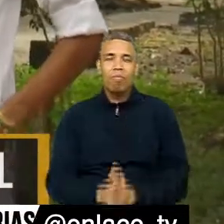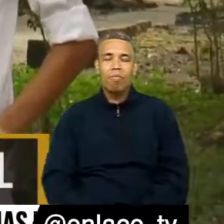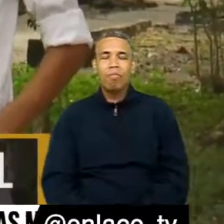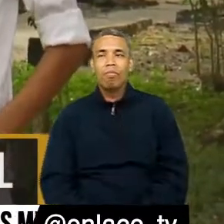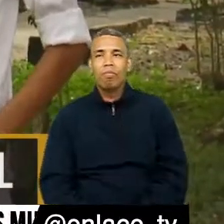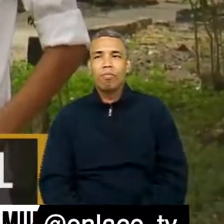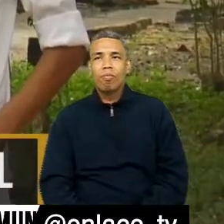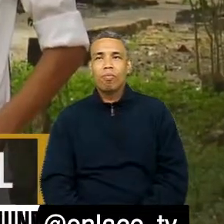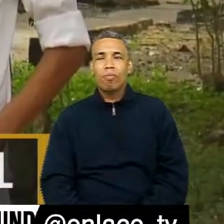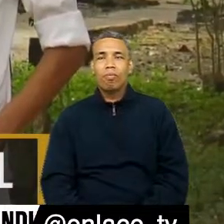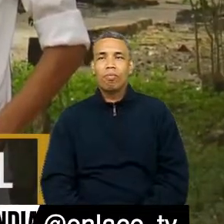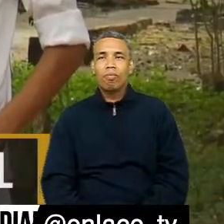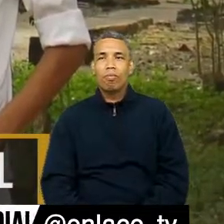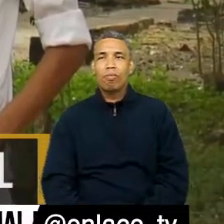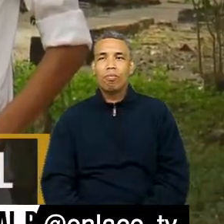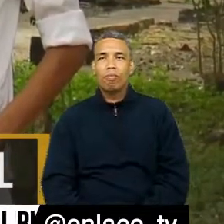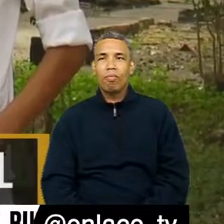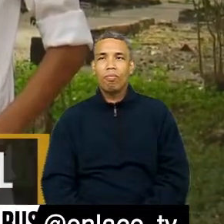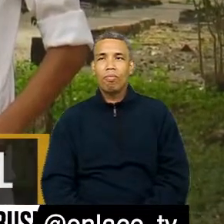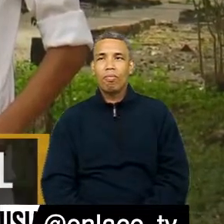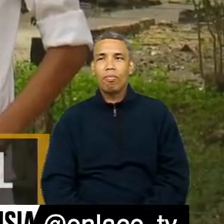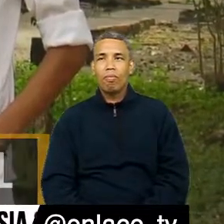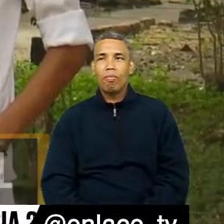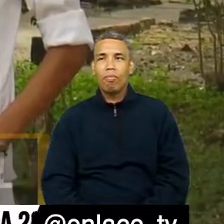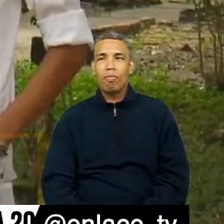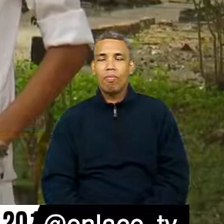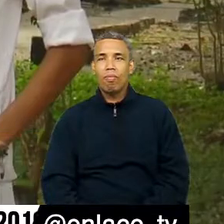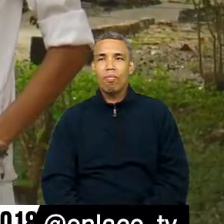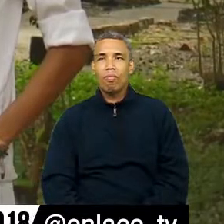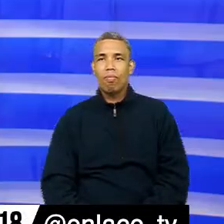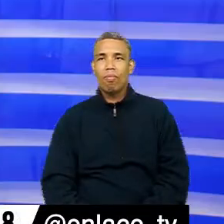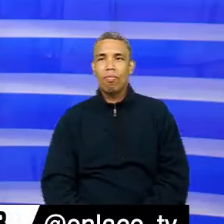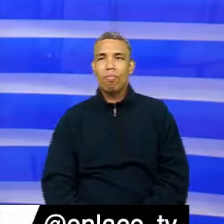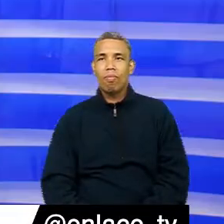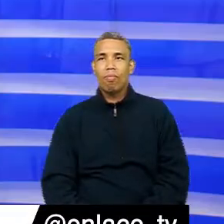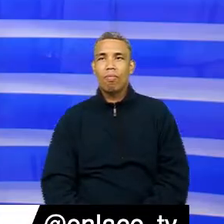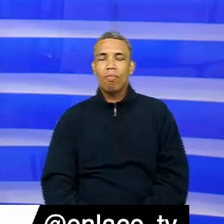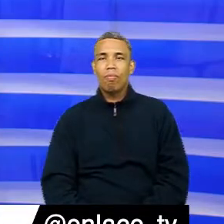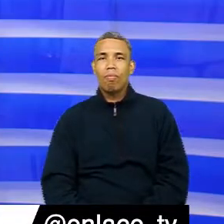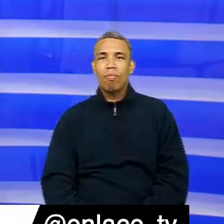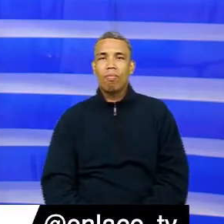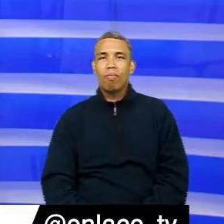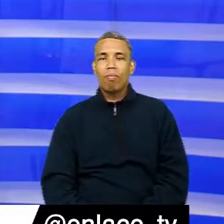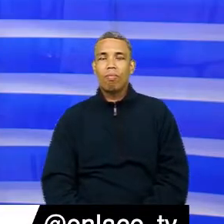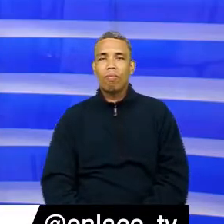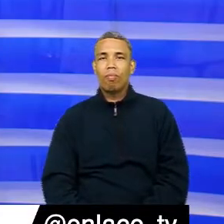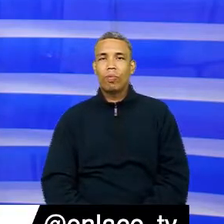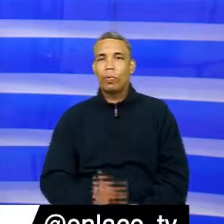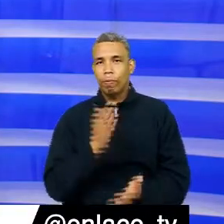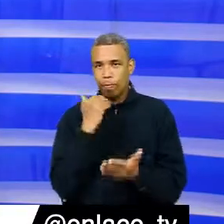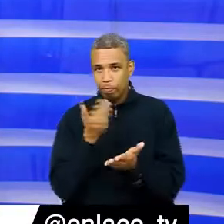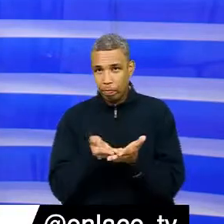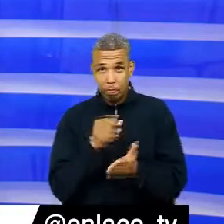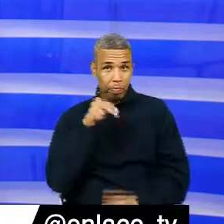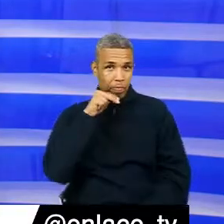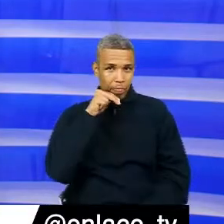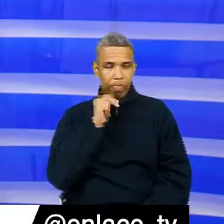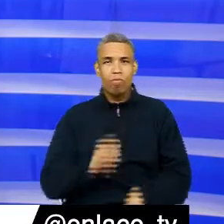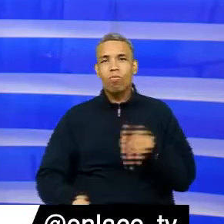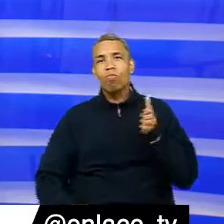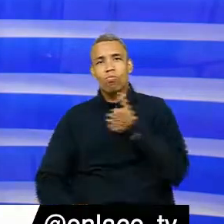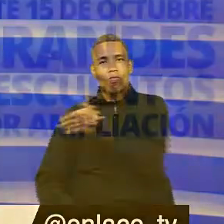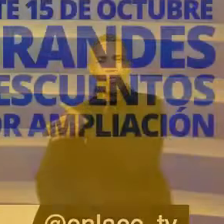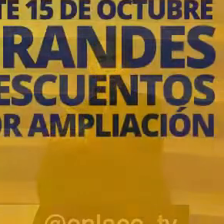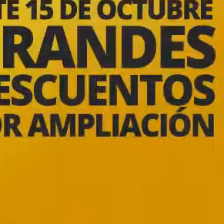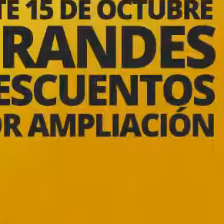de nuestra ciudad. Continúa usted Sara con más de En la Mira. Feliz tarde. Gracias Neila, feliz tarde y les cuento que durante este